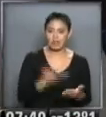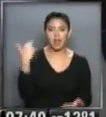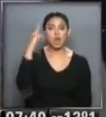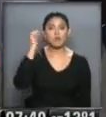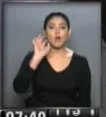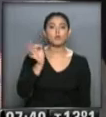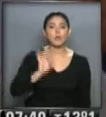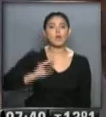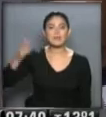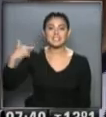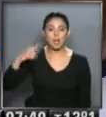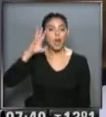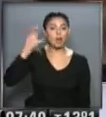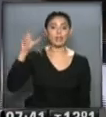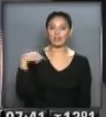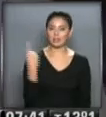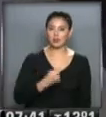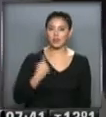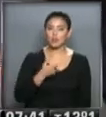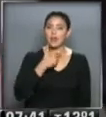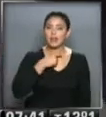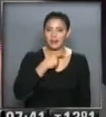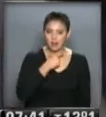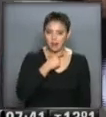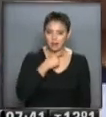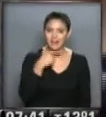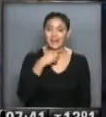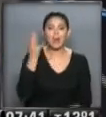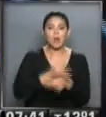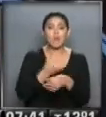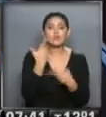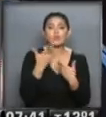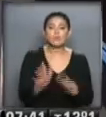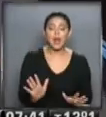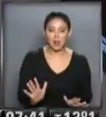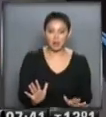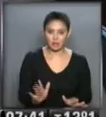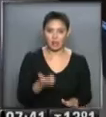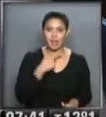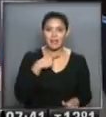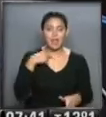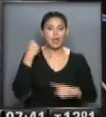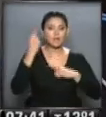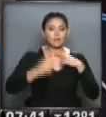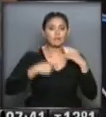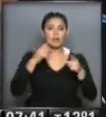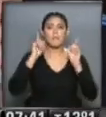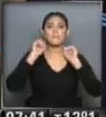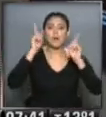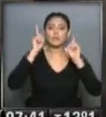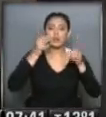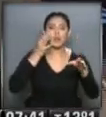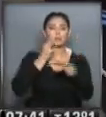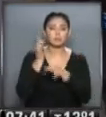octubre del año pasado, se acordó de que nosotros queremos ser un colegio normal, queremos seguir formando a los docentes de